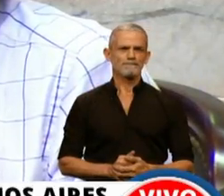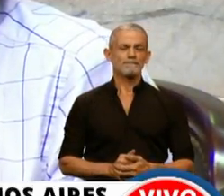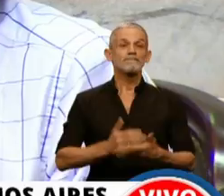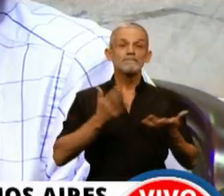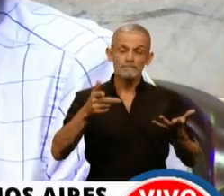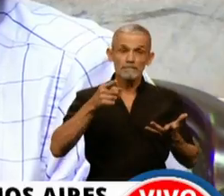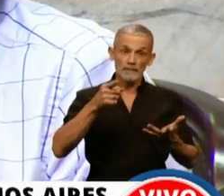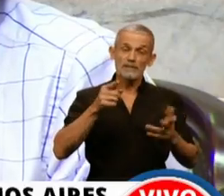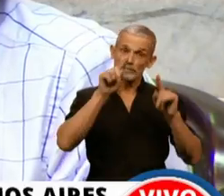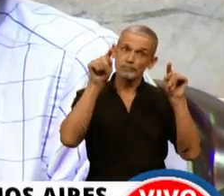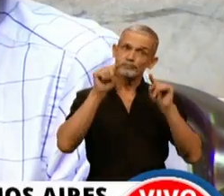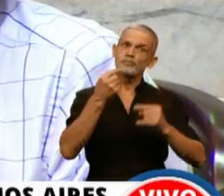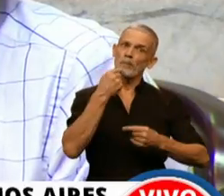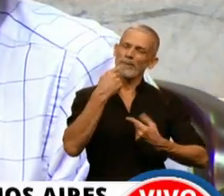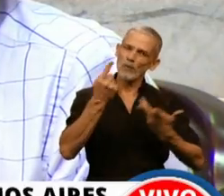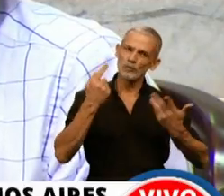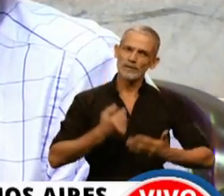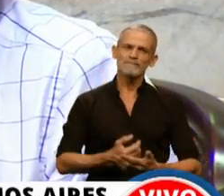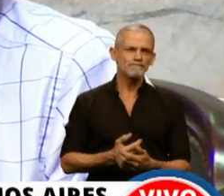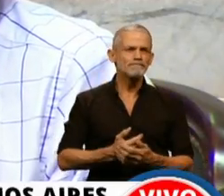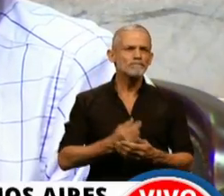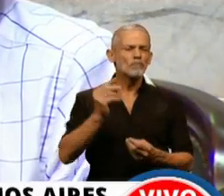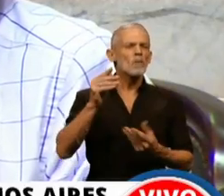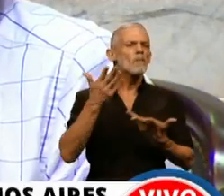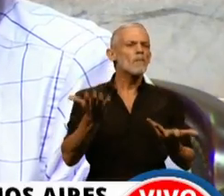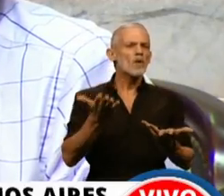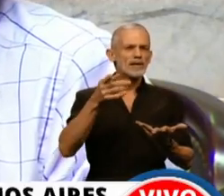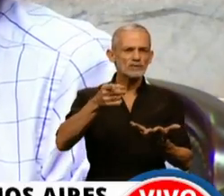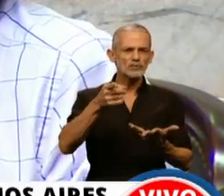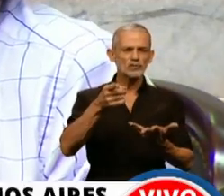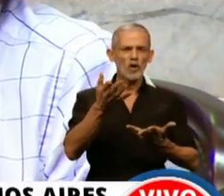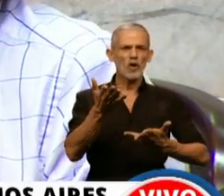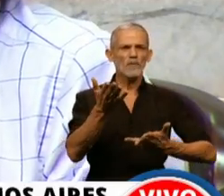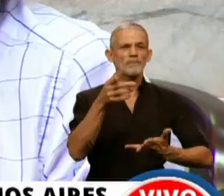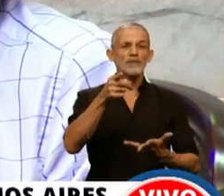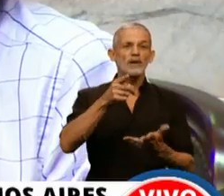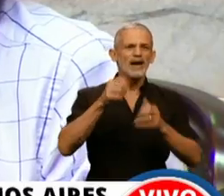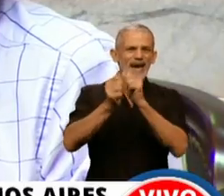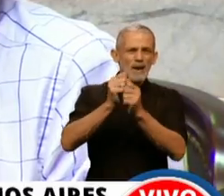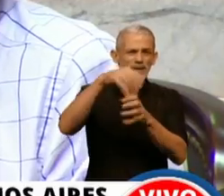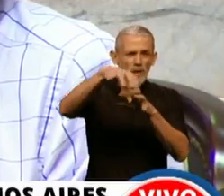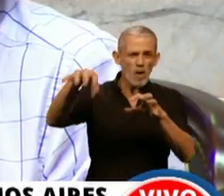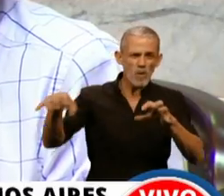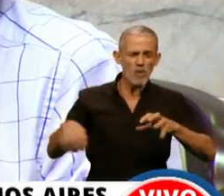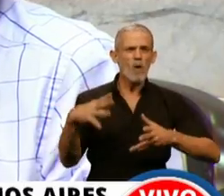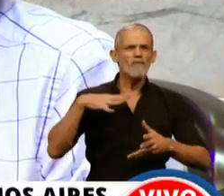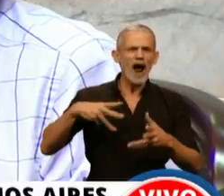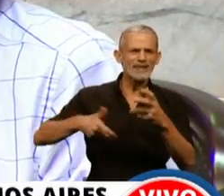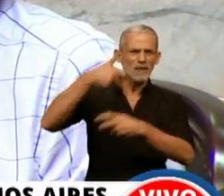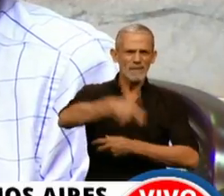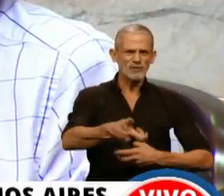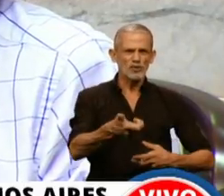ese es el interrogante por eso multinacionales que se han llevado los subsidios falta de inversión